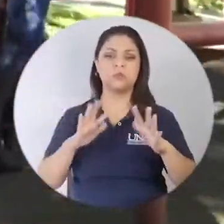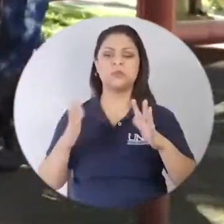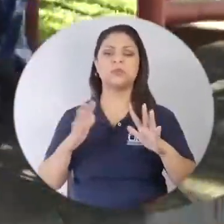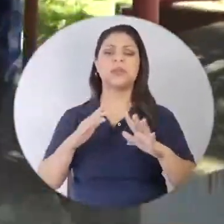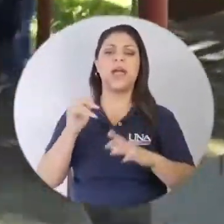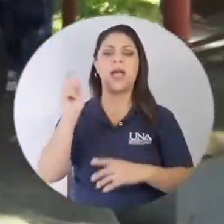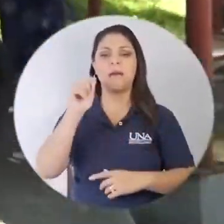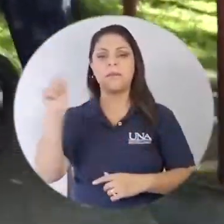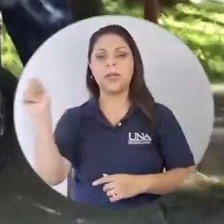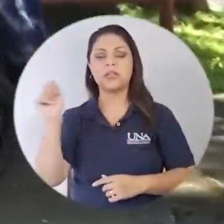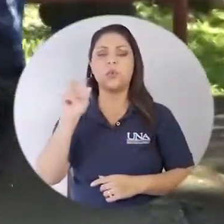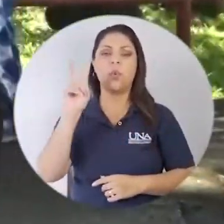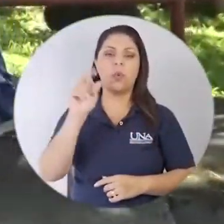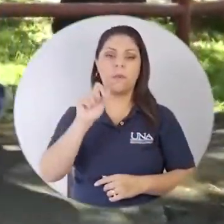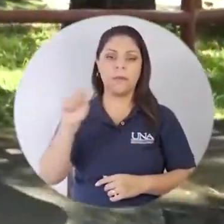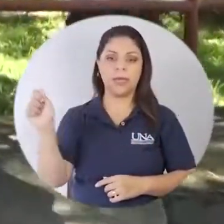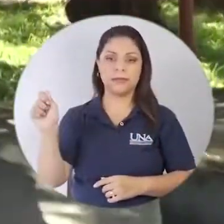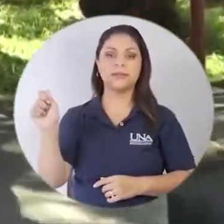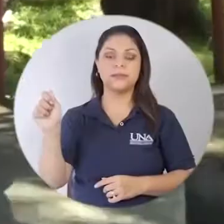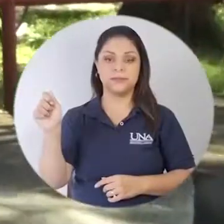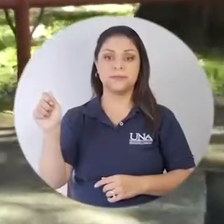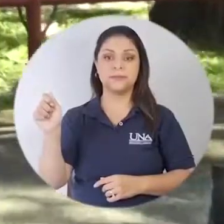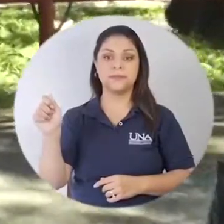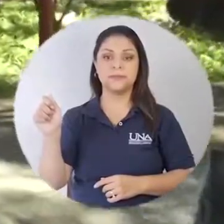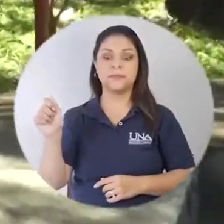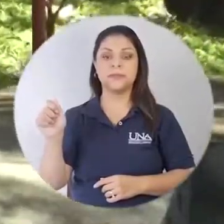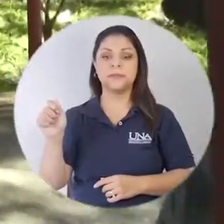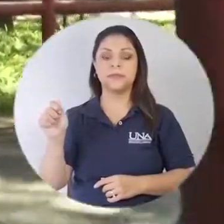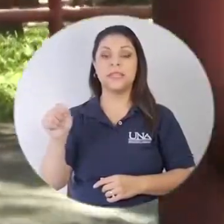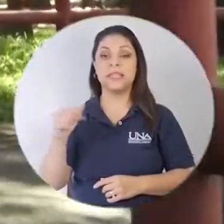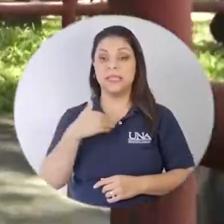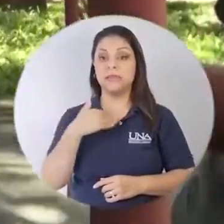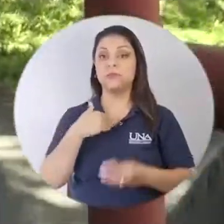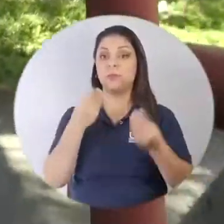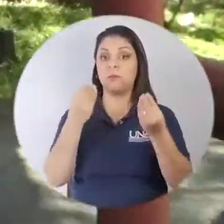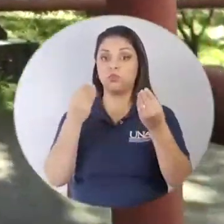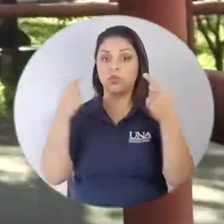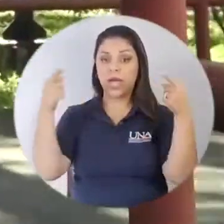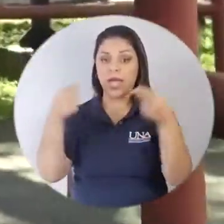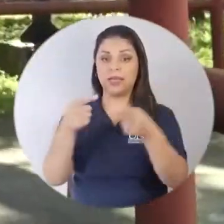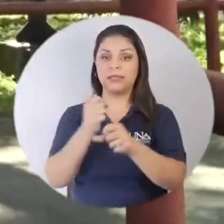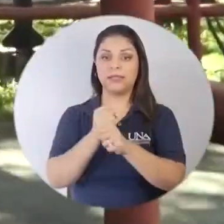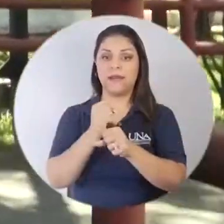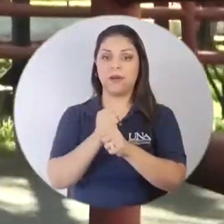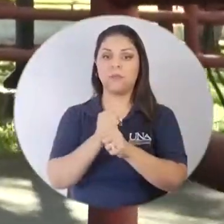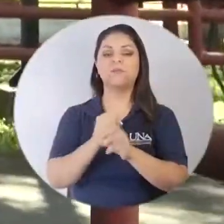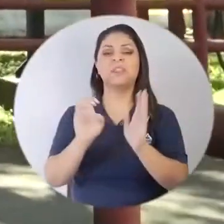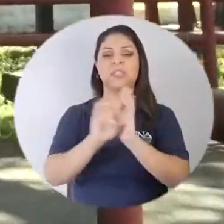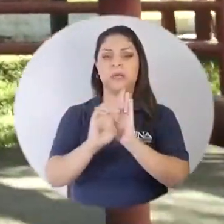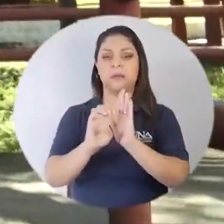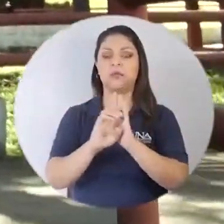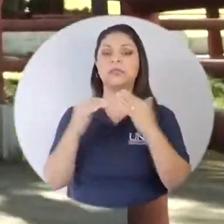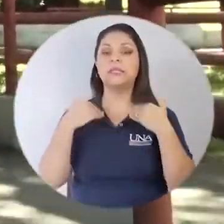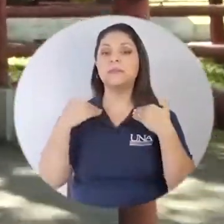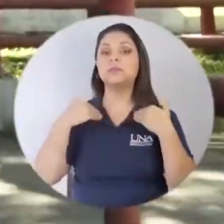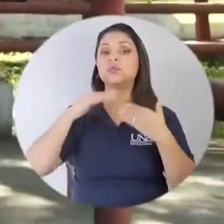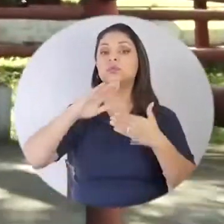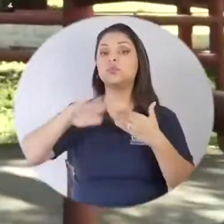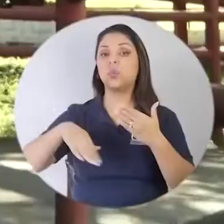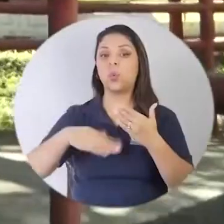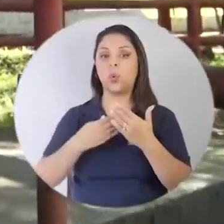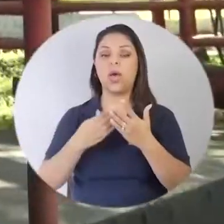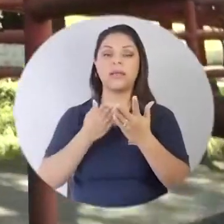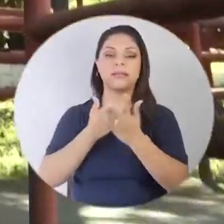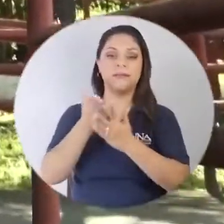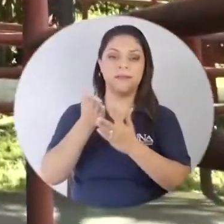cada mes o cada dos meses o de manera extraordinaria y tenemos muchos ejes de trabajo. Por ejemplo, tenemos todo lo que tiene que ver con el